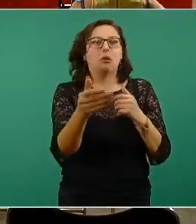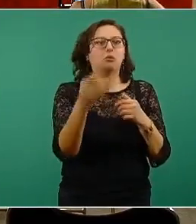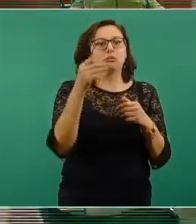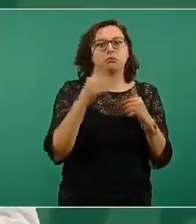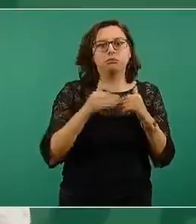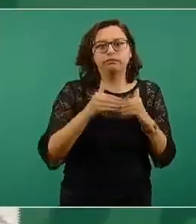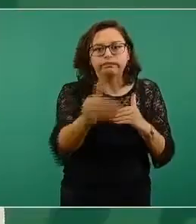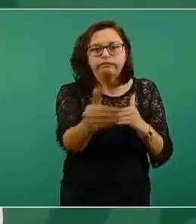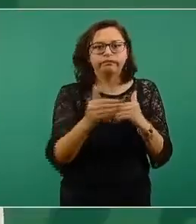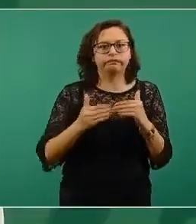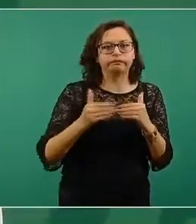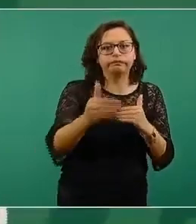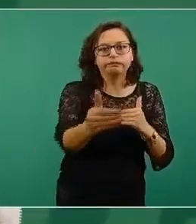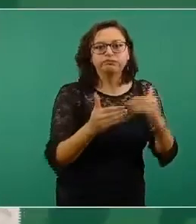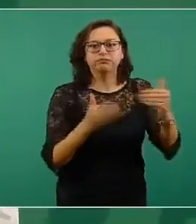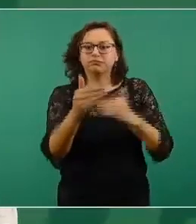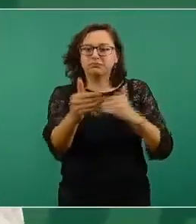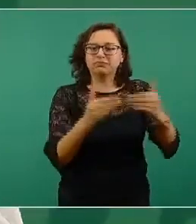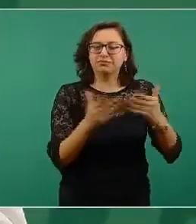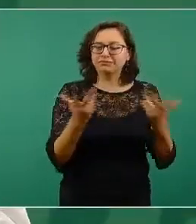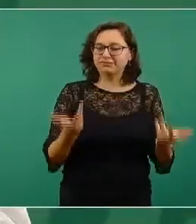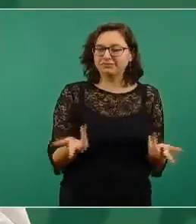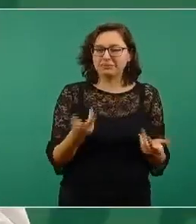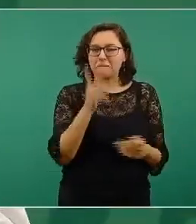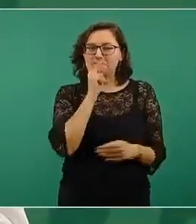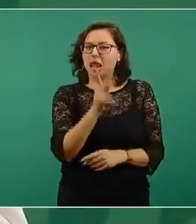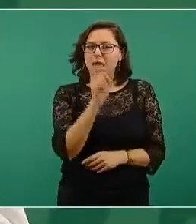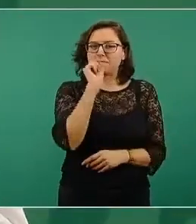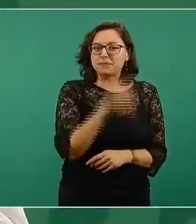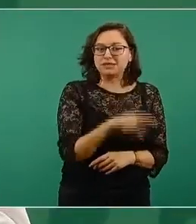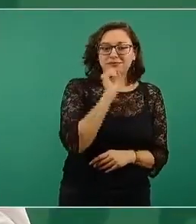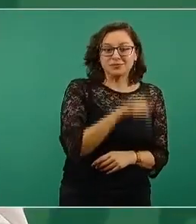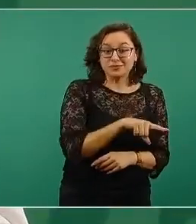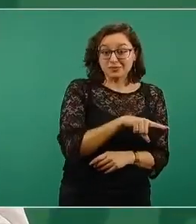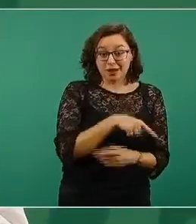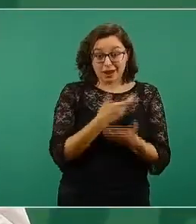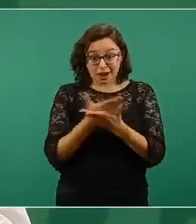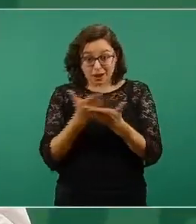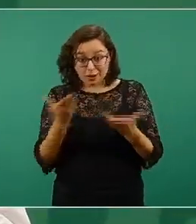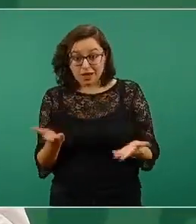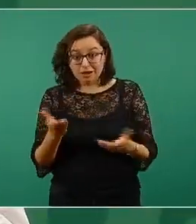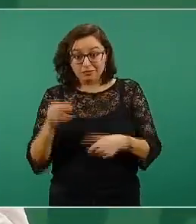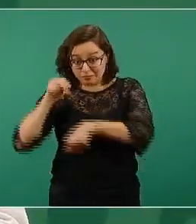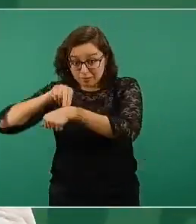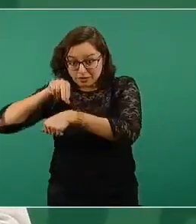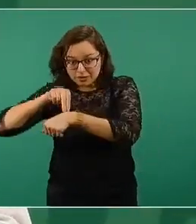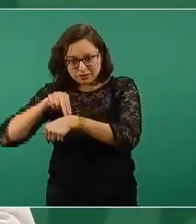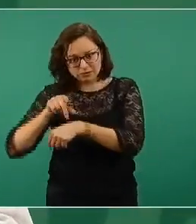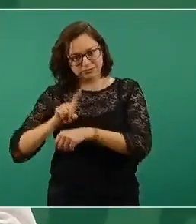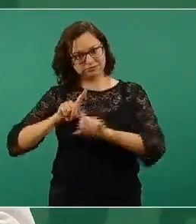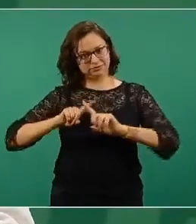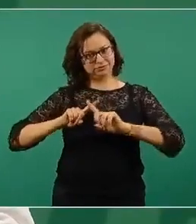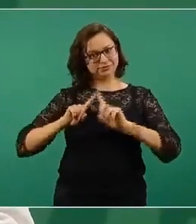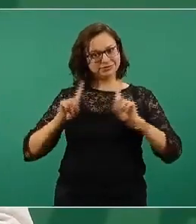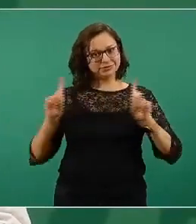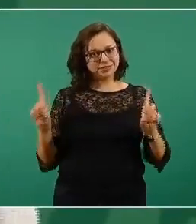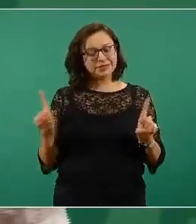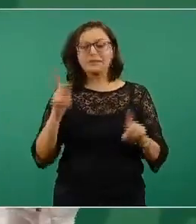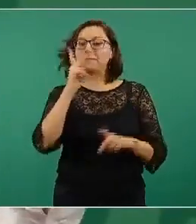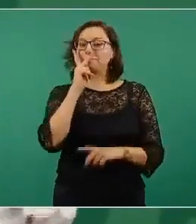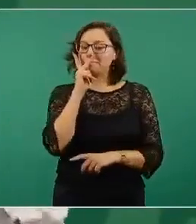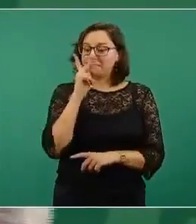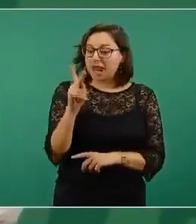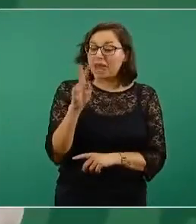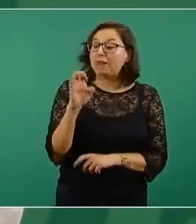etcétera. Pero es un detalle que técnicamente es relevante. No estamos cambiando la estrategia. La estrategia está definida,